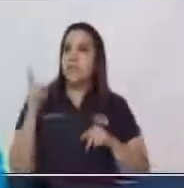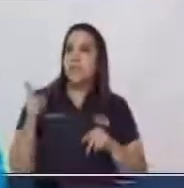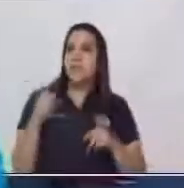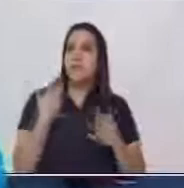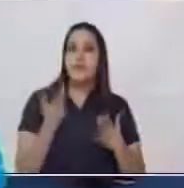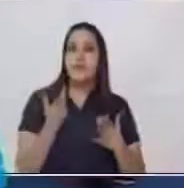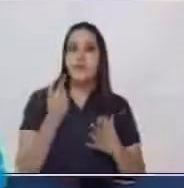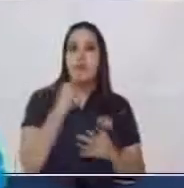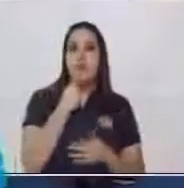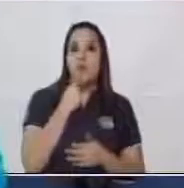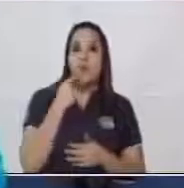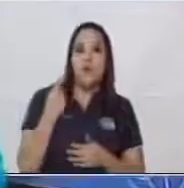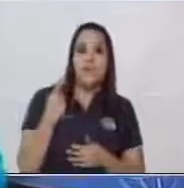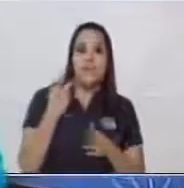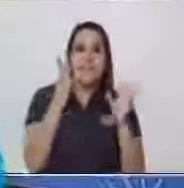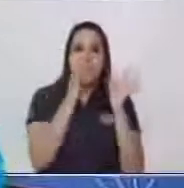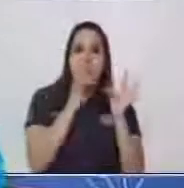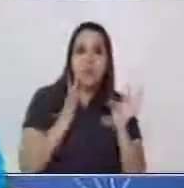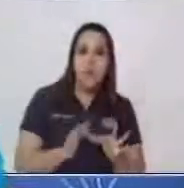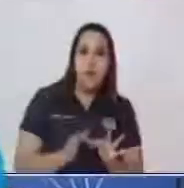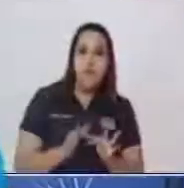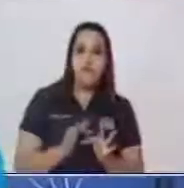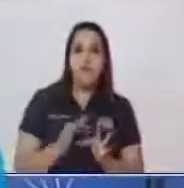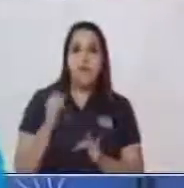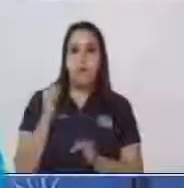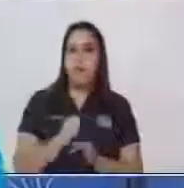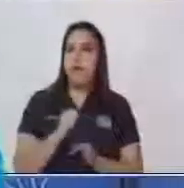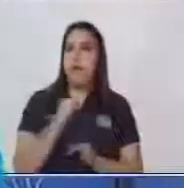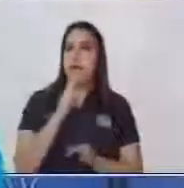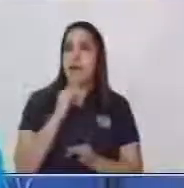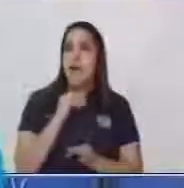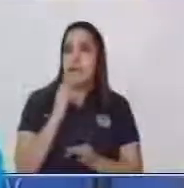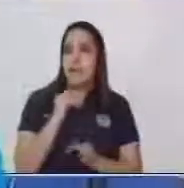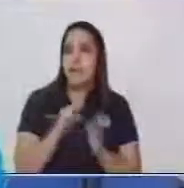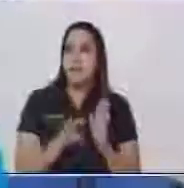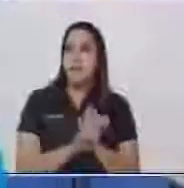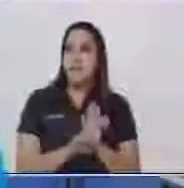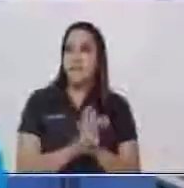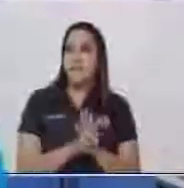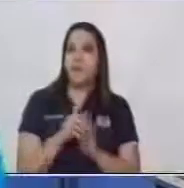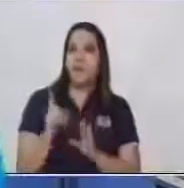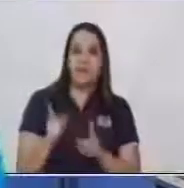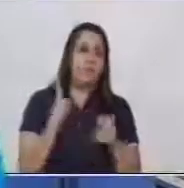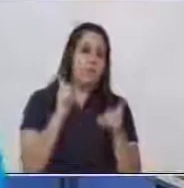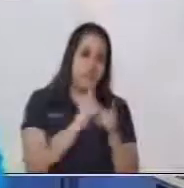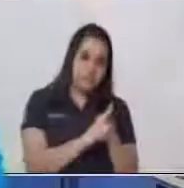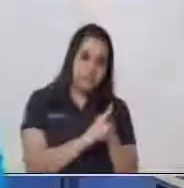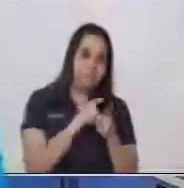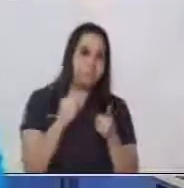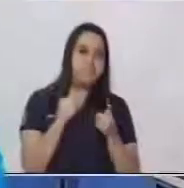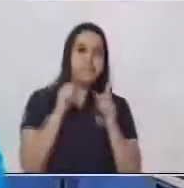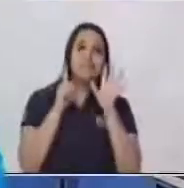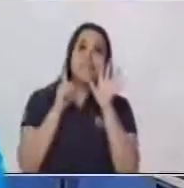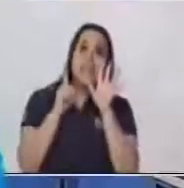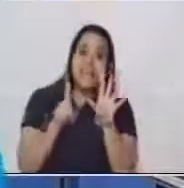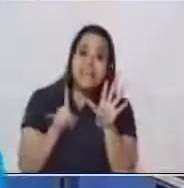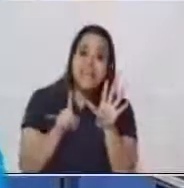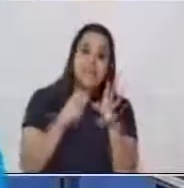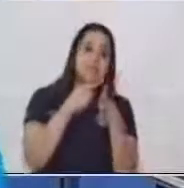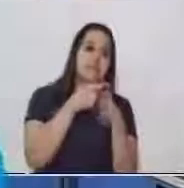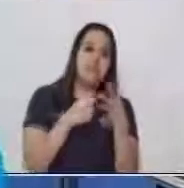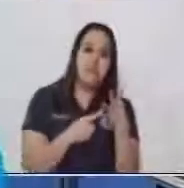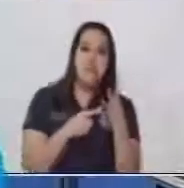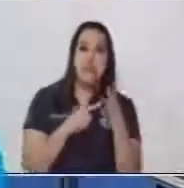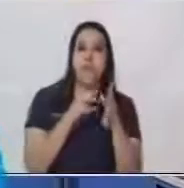del hablante la clasificación que tienen las oraciones, ¿sí? Existen 6 tipos de oraciones en las